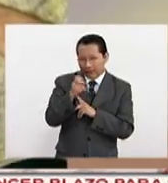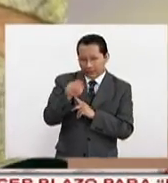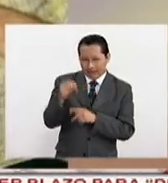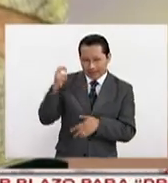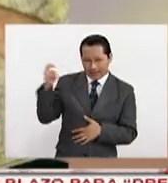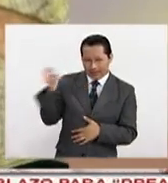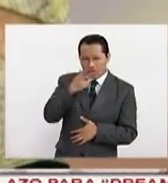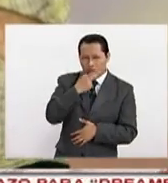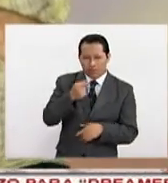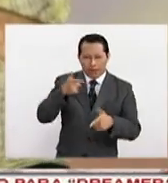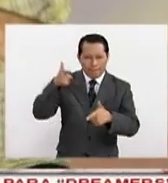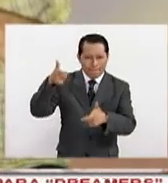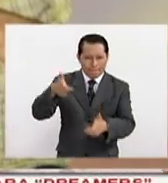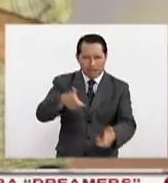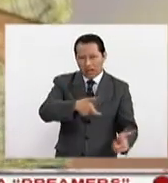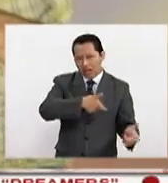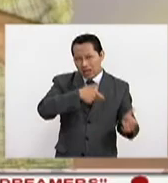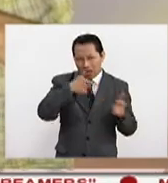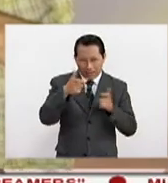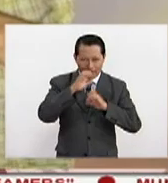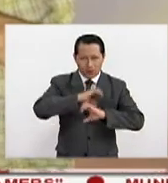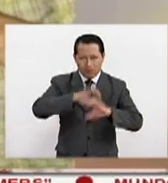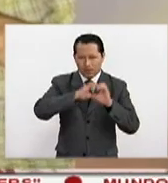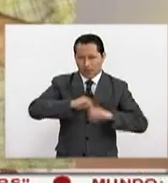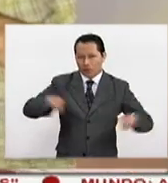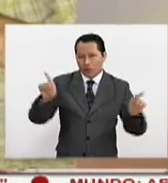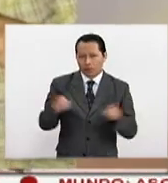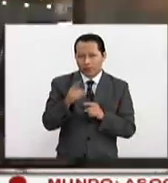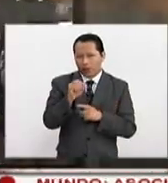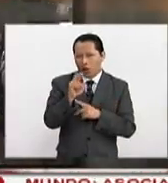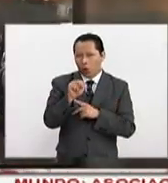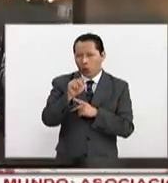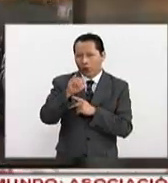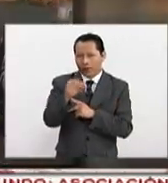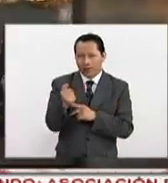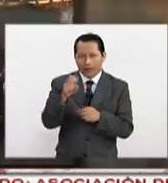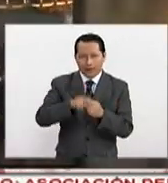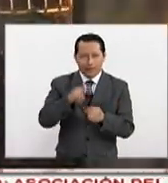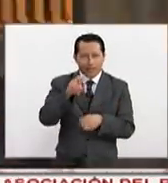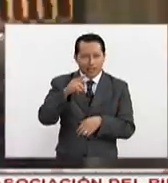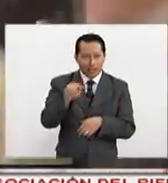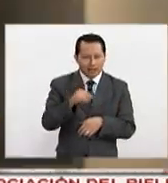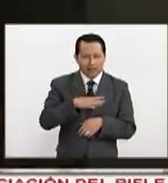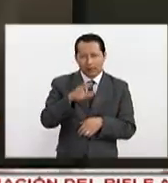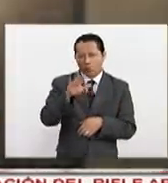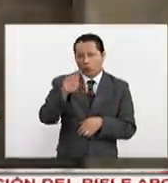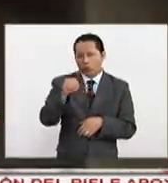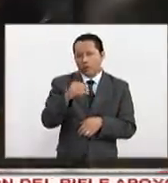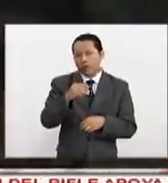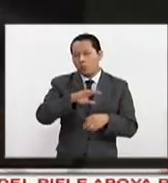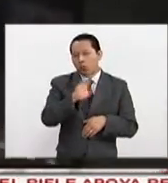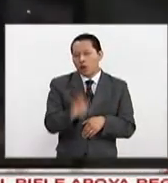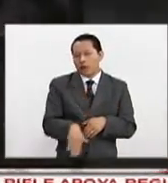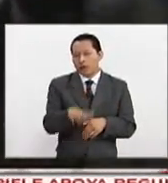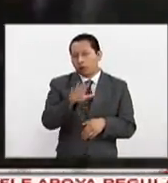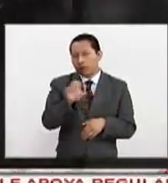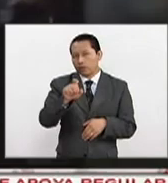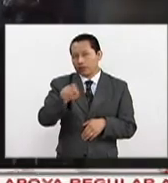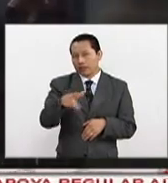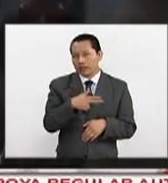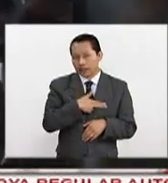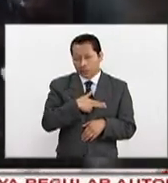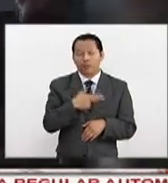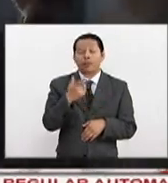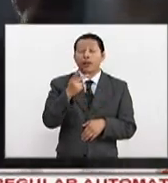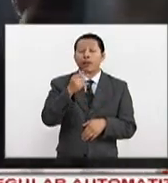el asesino del concierto de música country allá en Las Vegas, que dejó 59 muertos y 527 heridos. El jefe